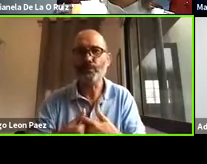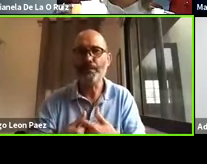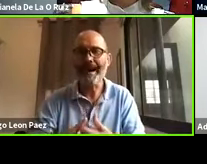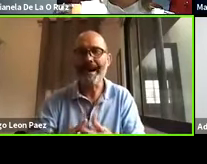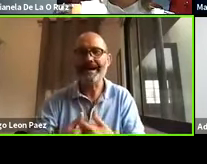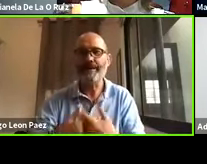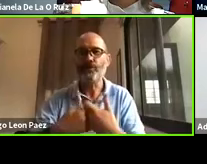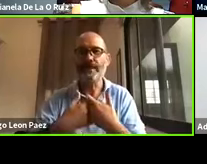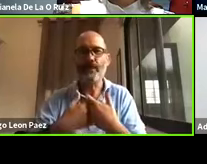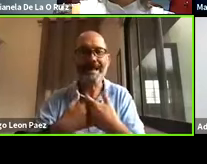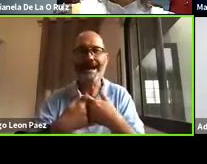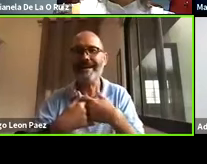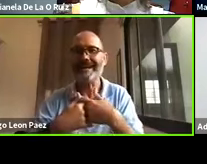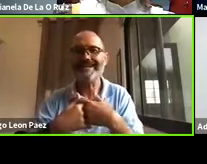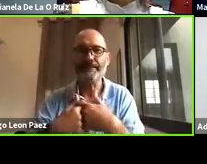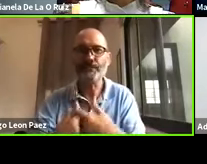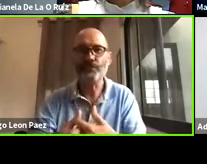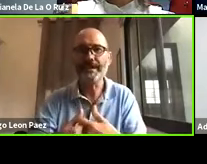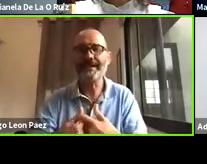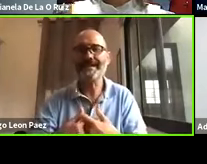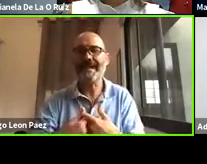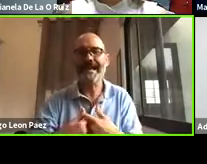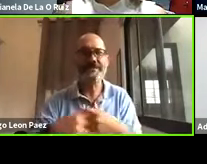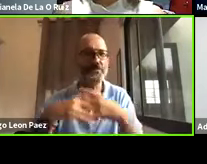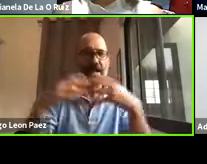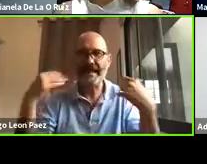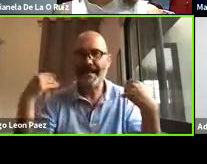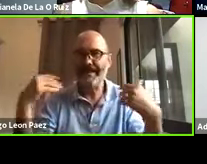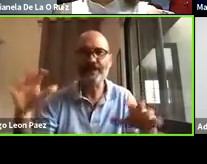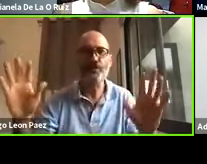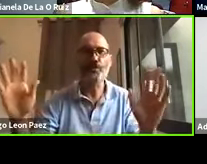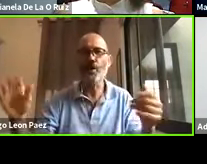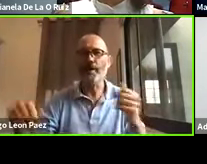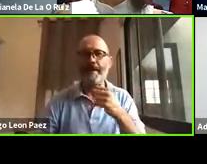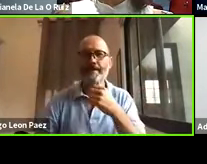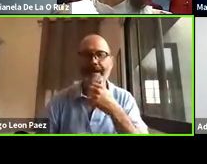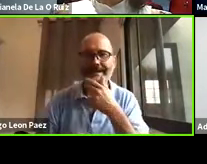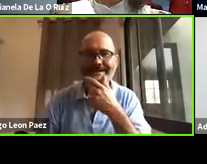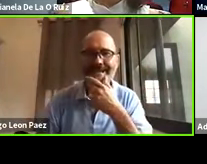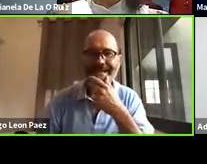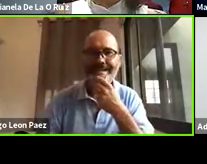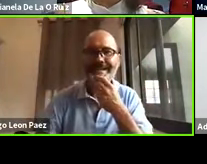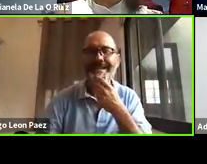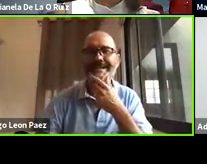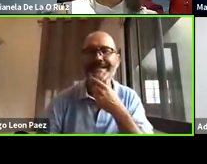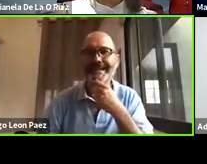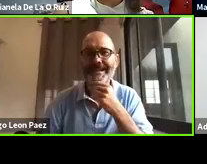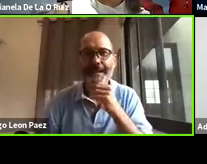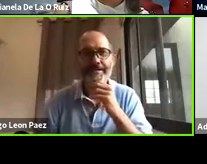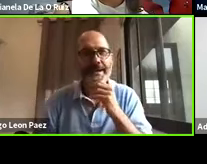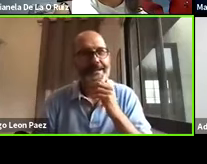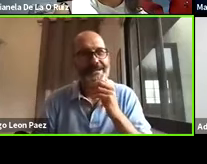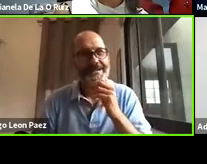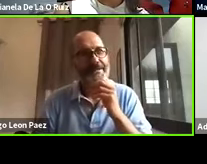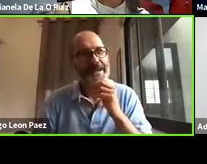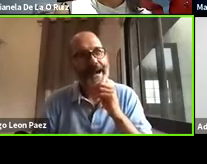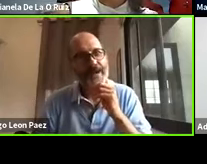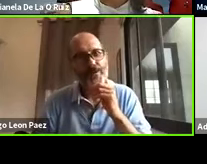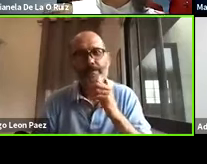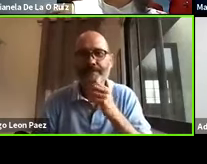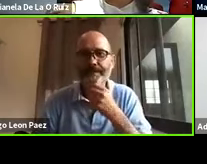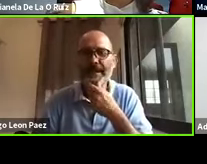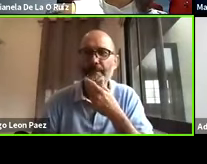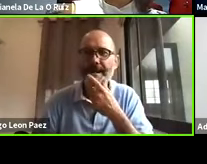lugar musulmán donde no le dejaban hacer absolutamente nada a su madre al abandono etcétera etcétera etcétera y si se